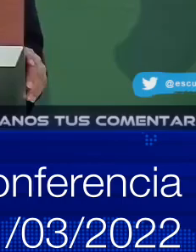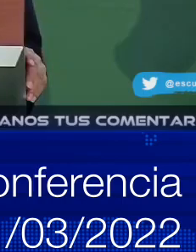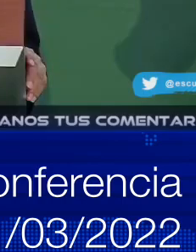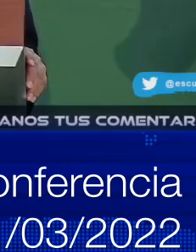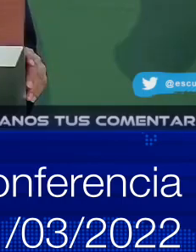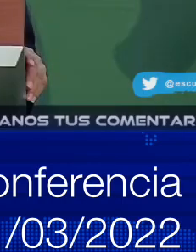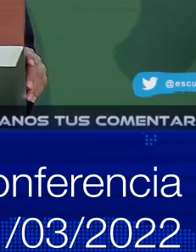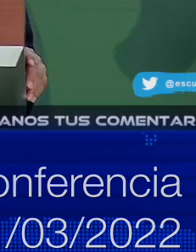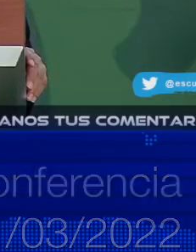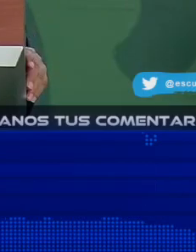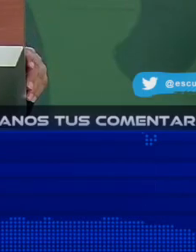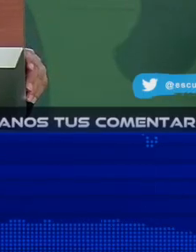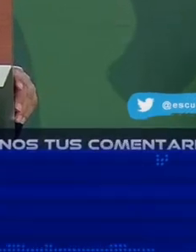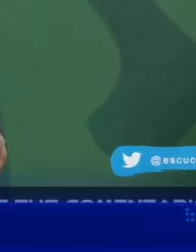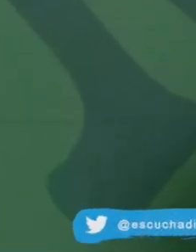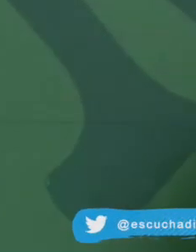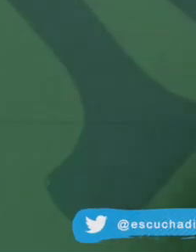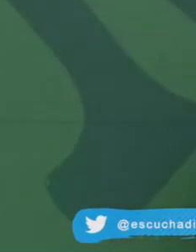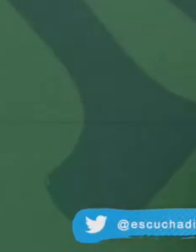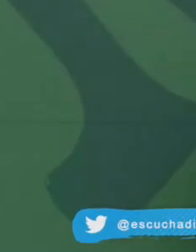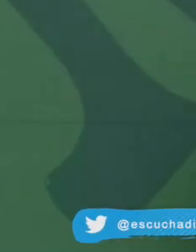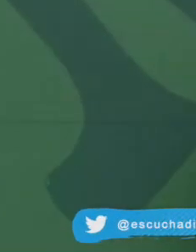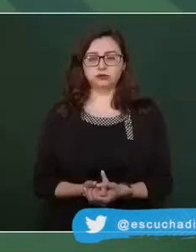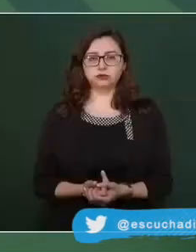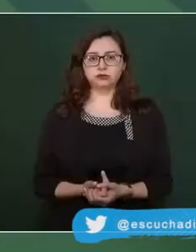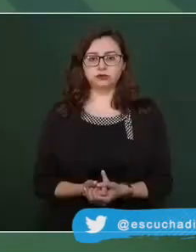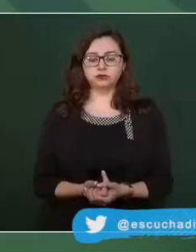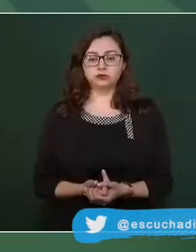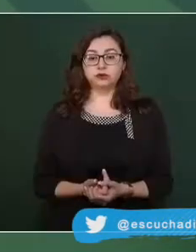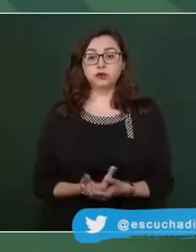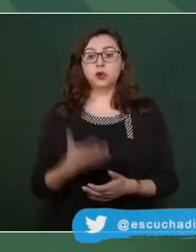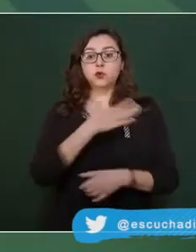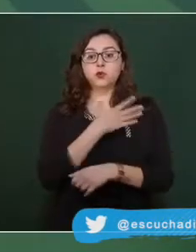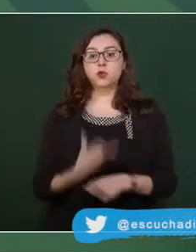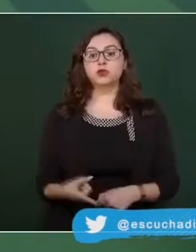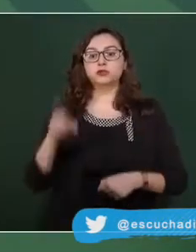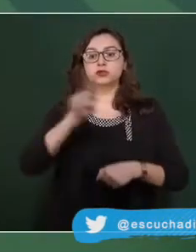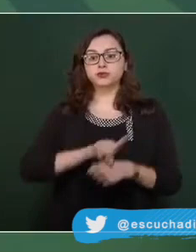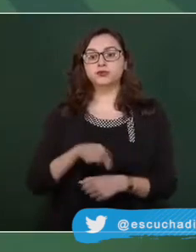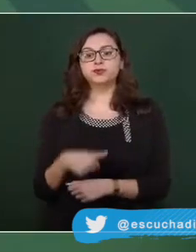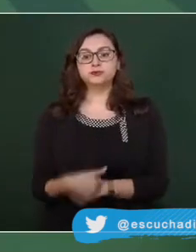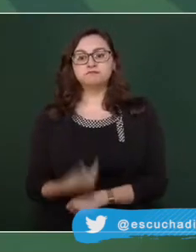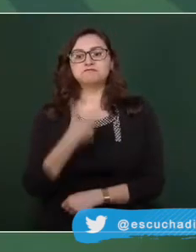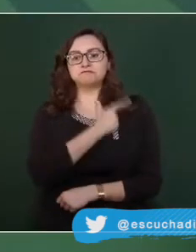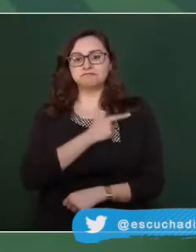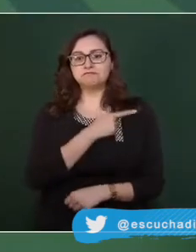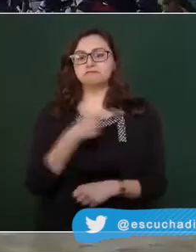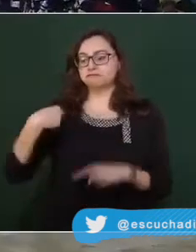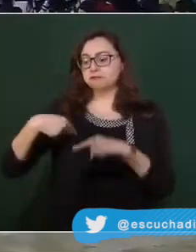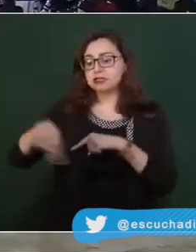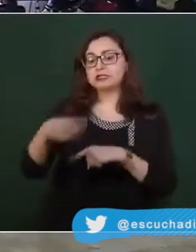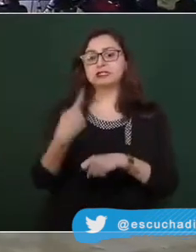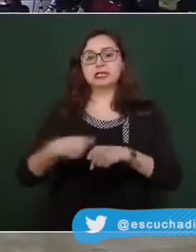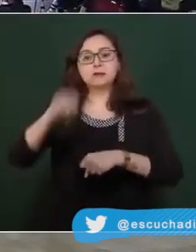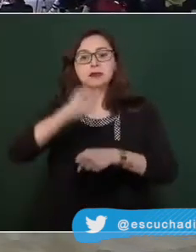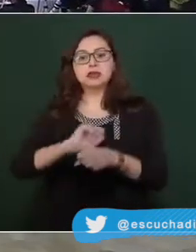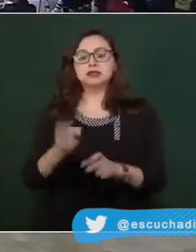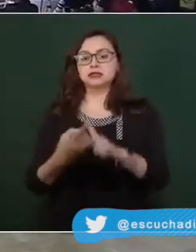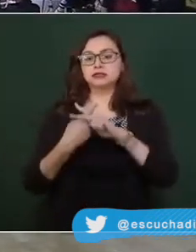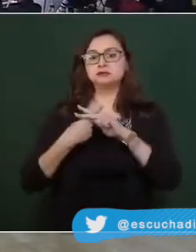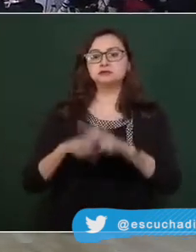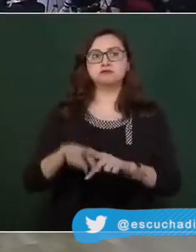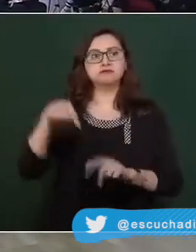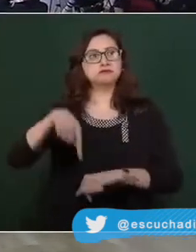General Felipe Ángeles. El día de hoy el presidente señaló que el apoyo del gobernador del Estado de México